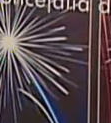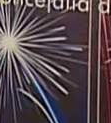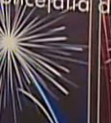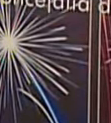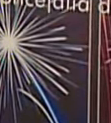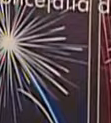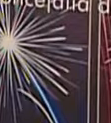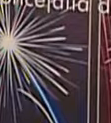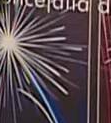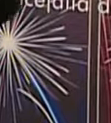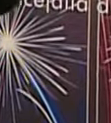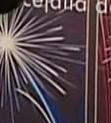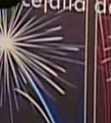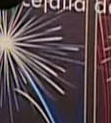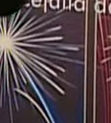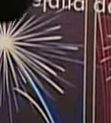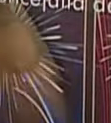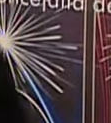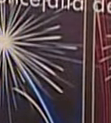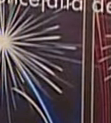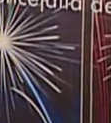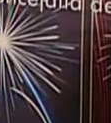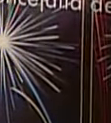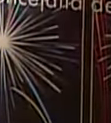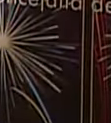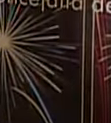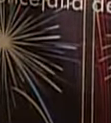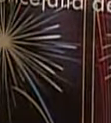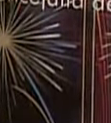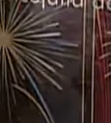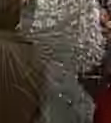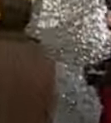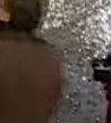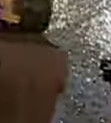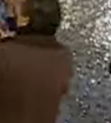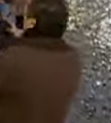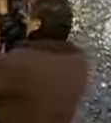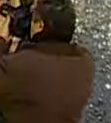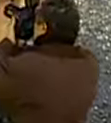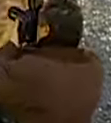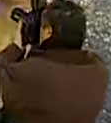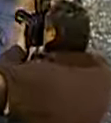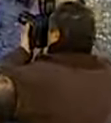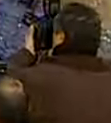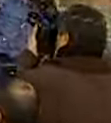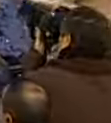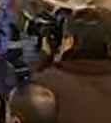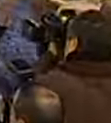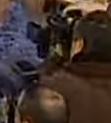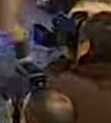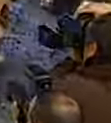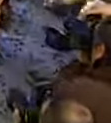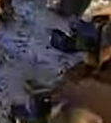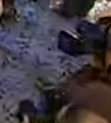¡A todos! ¡Ah! Hasta siempre, Babi. Continuaremos disfrutando de lo que ya nos quede de carnaval, que va siendo más bien